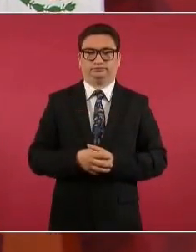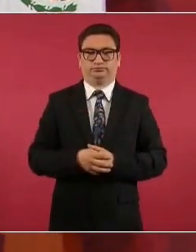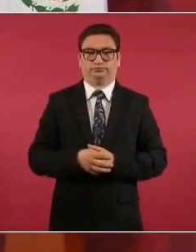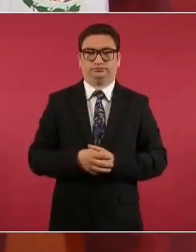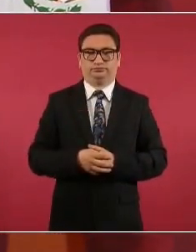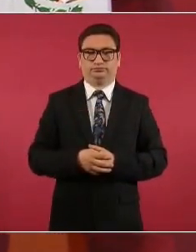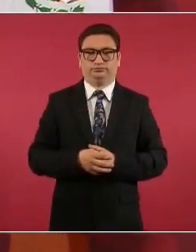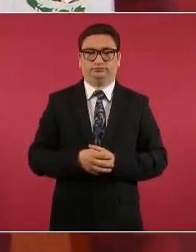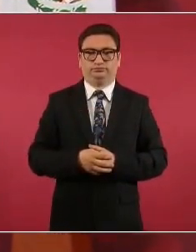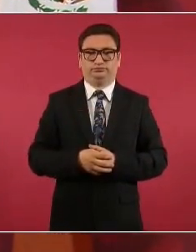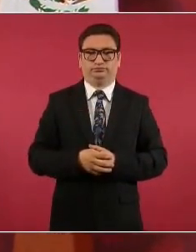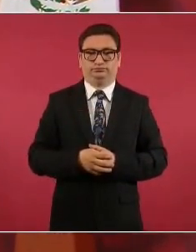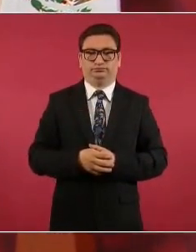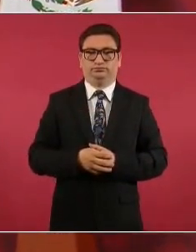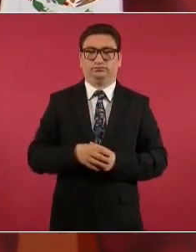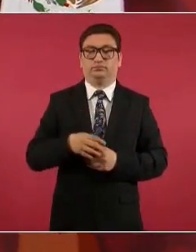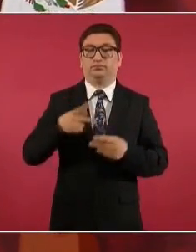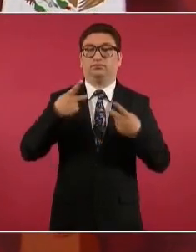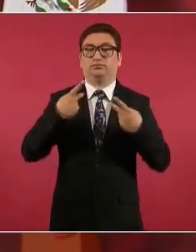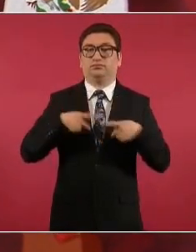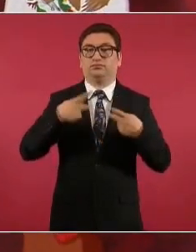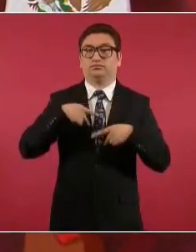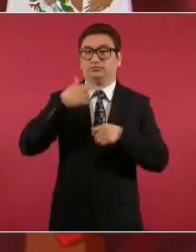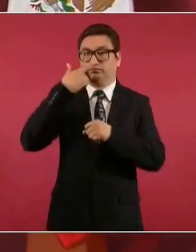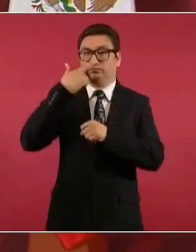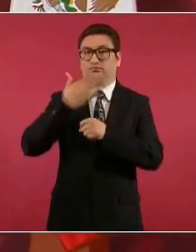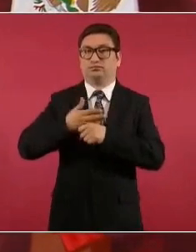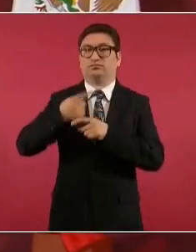una lista de responsables.